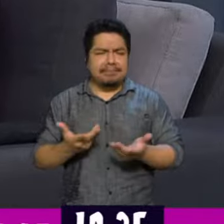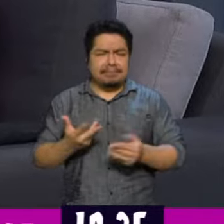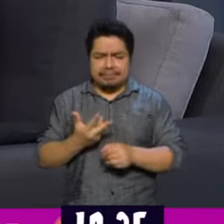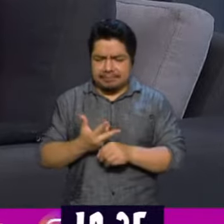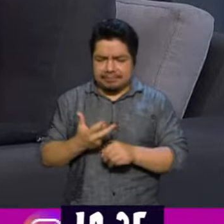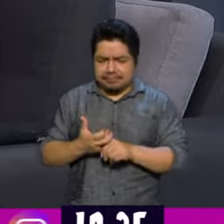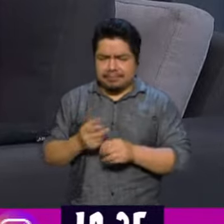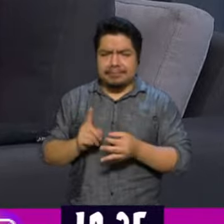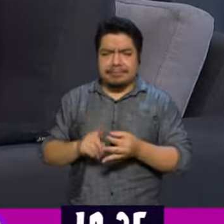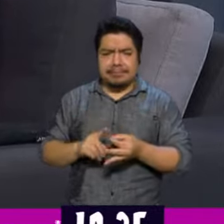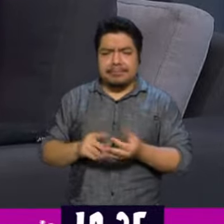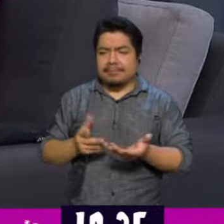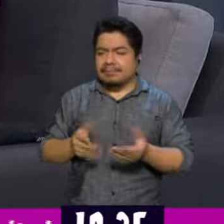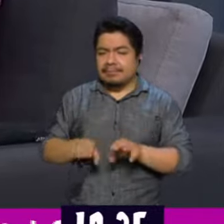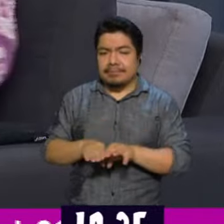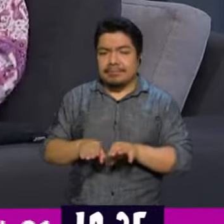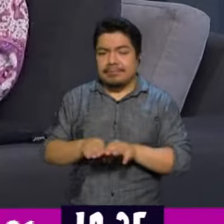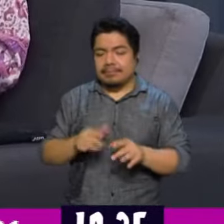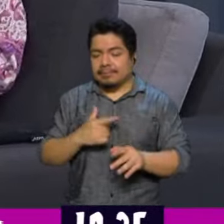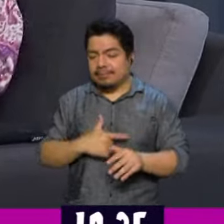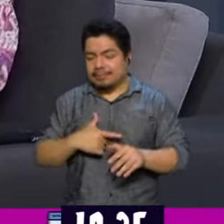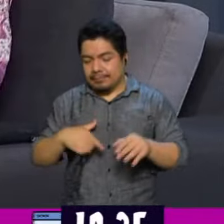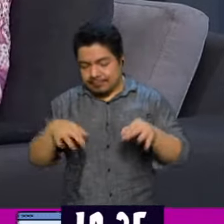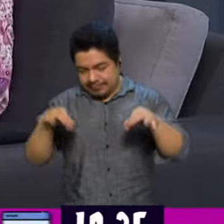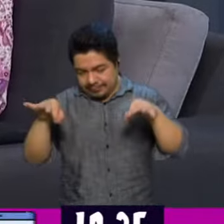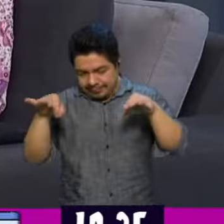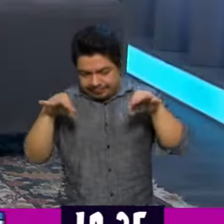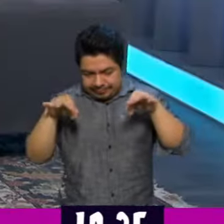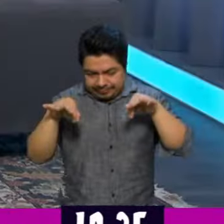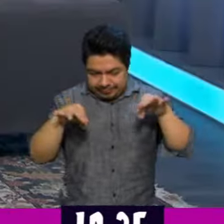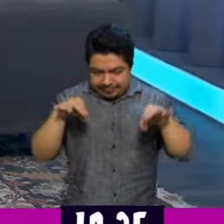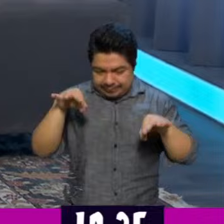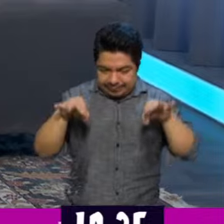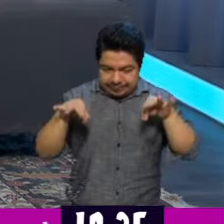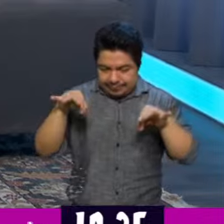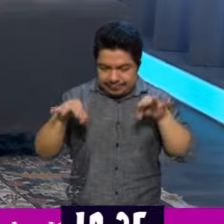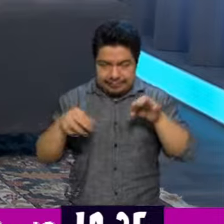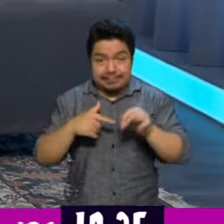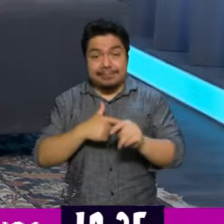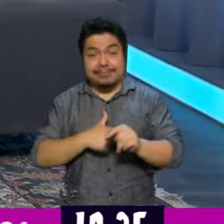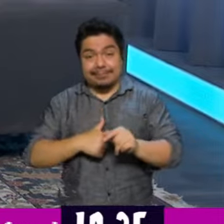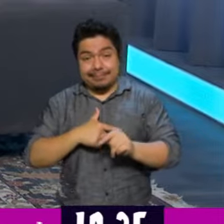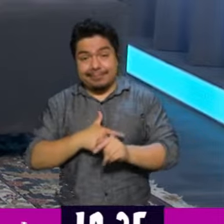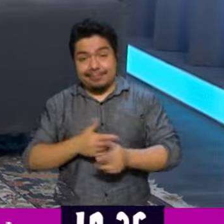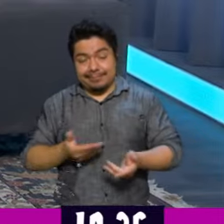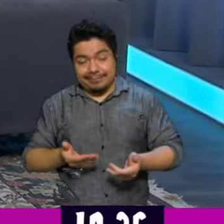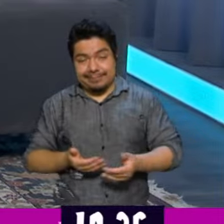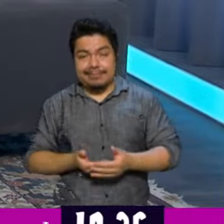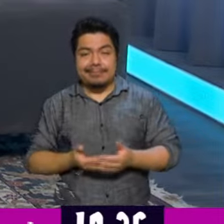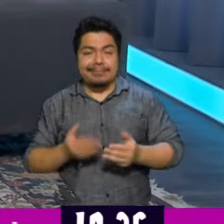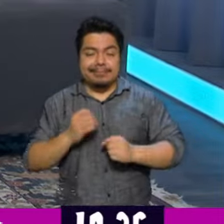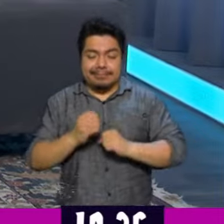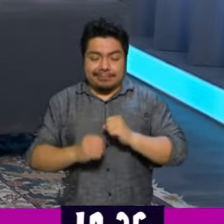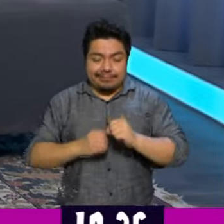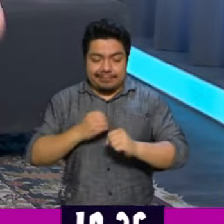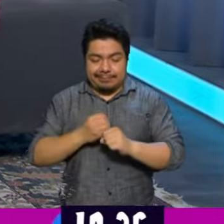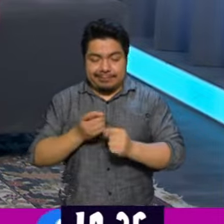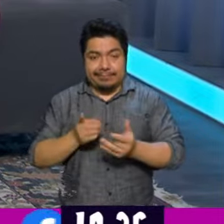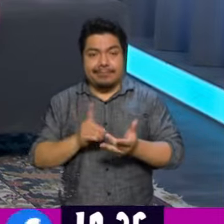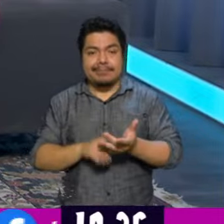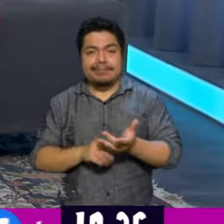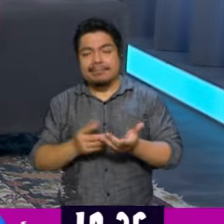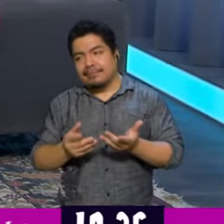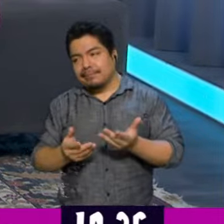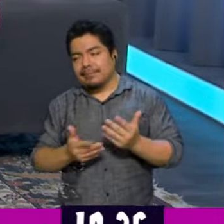invítenos, yo amo los títeres. Platíquenos de esta obra. Bueno, pues esta obra abordamos, digamos,